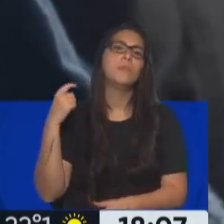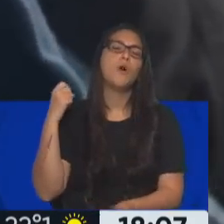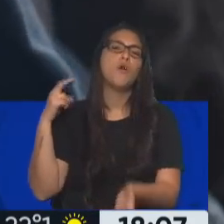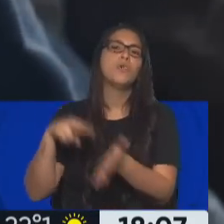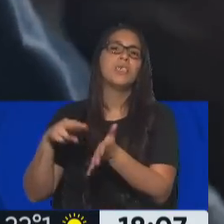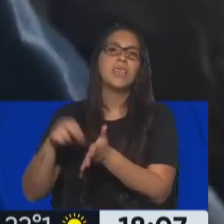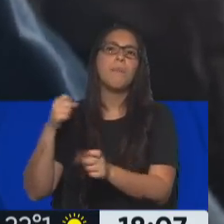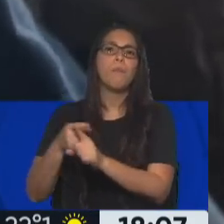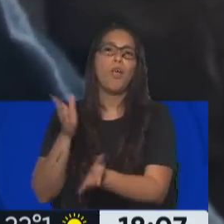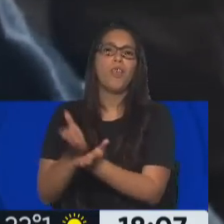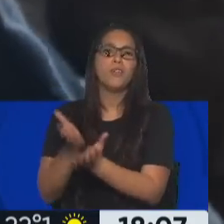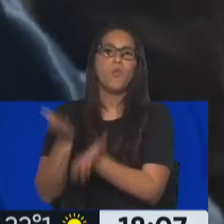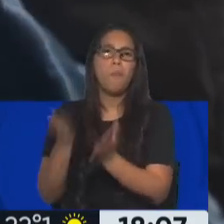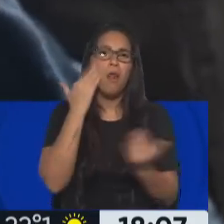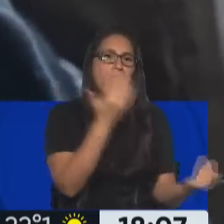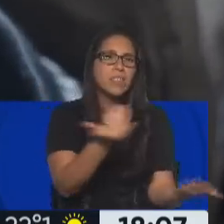Humanos.